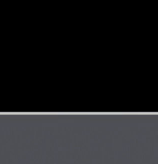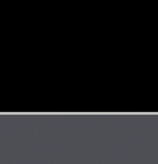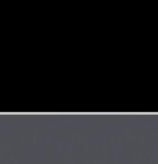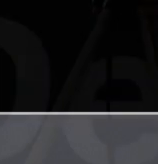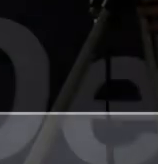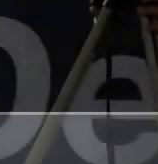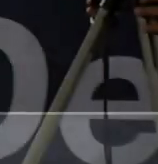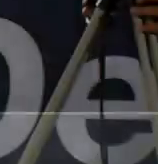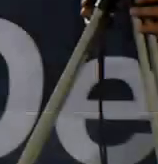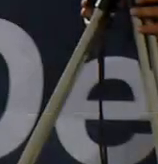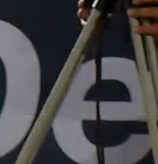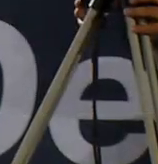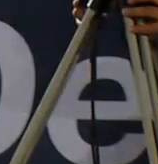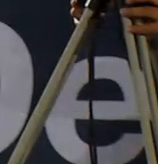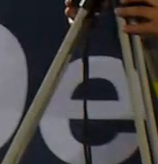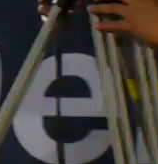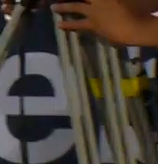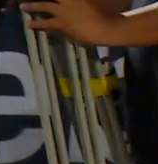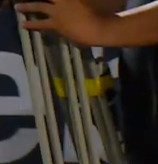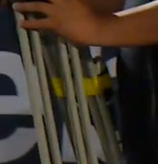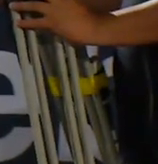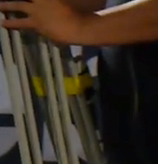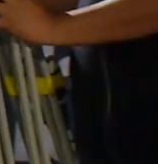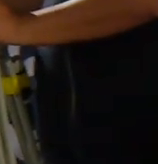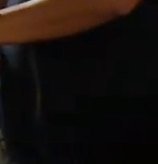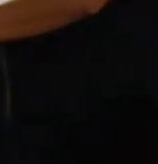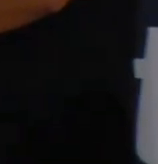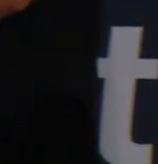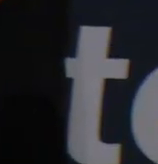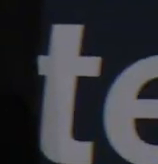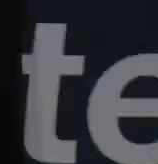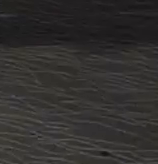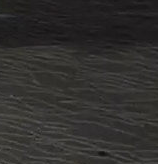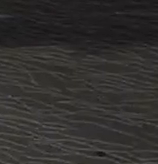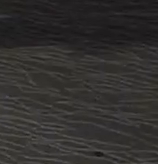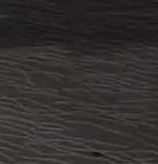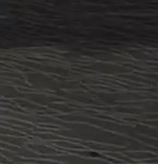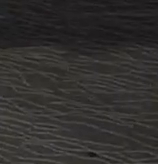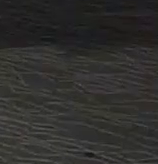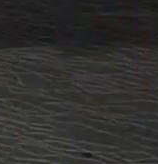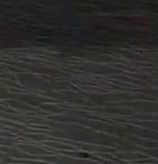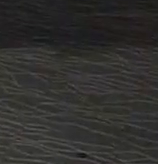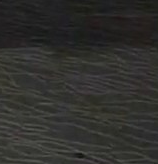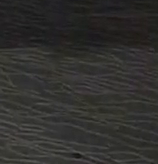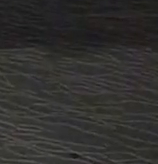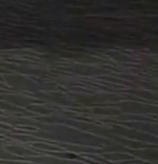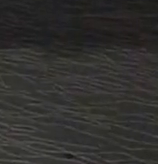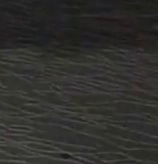ronda final. De acuerdo al sorteo, corresponde a usted. Inicia usted.